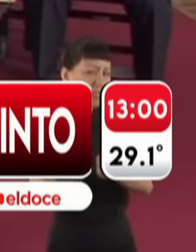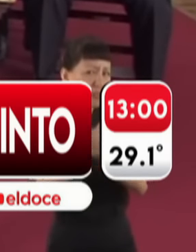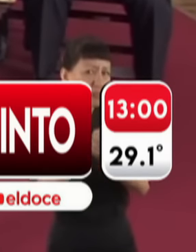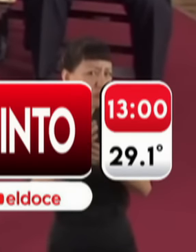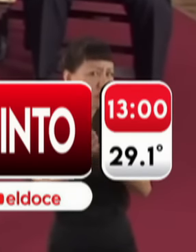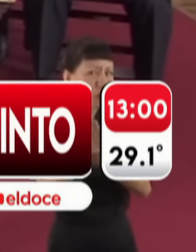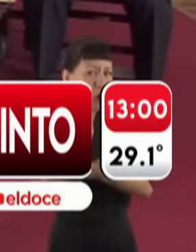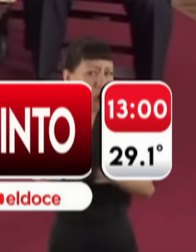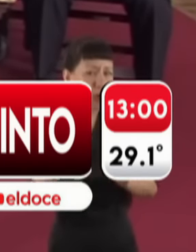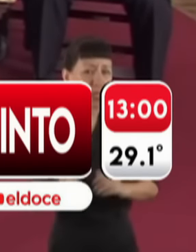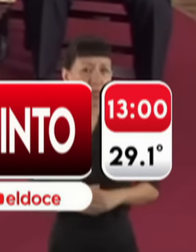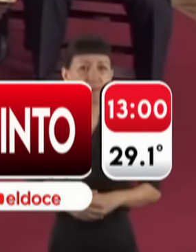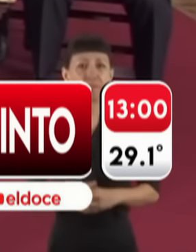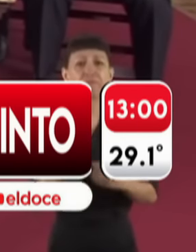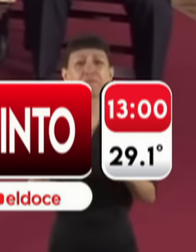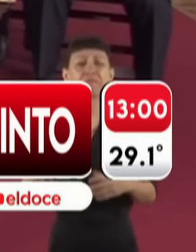modificaciones,